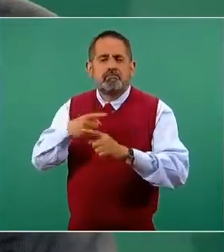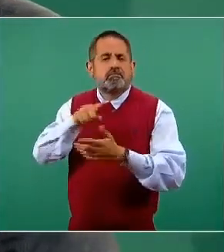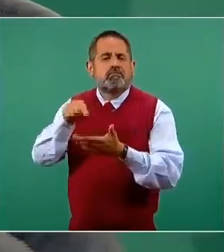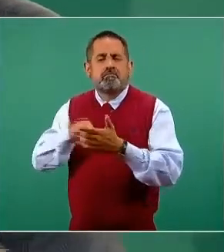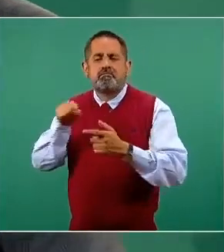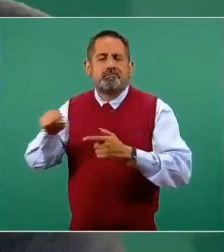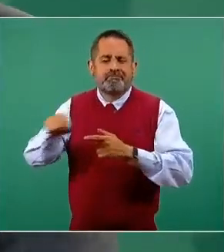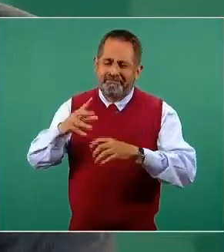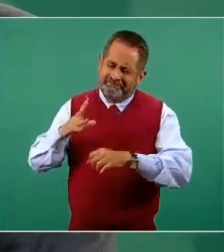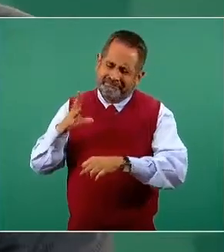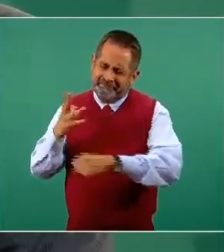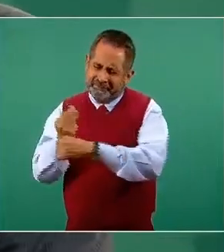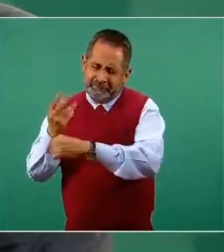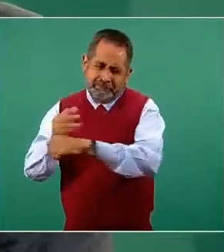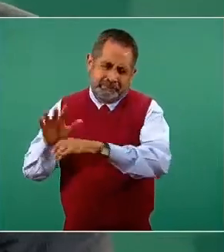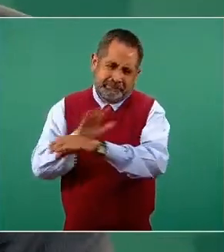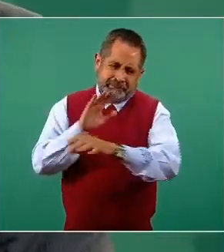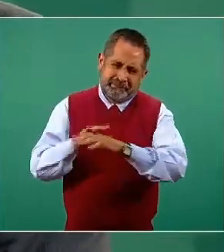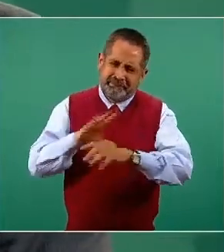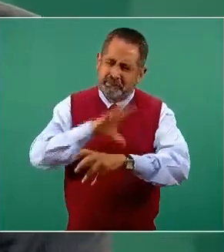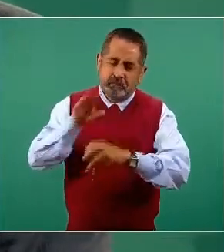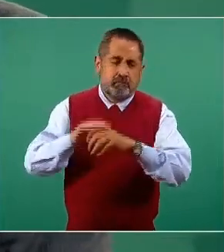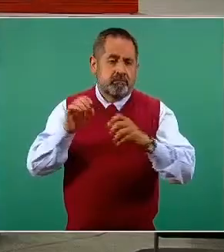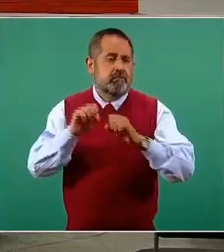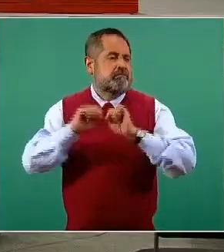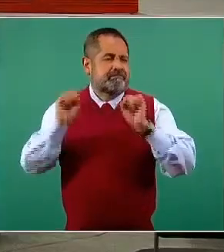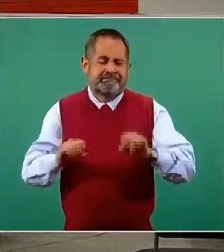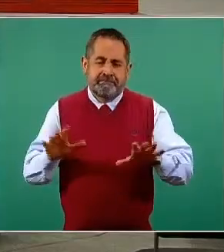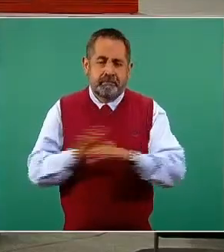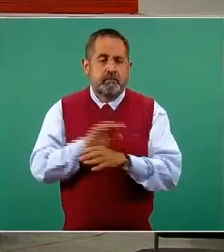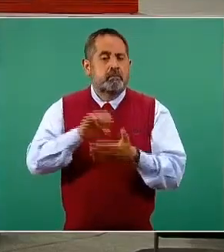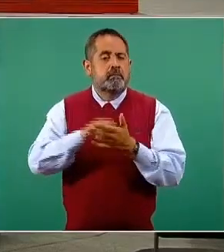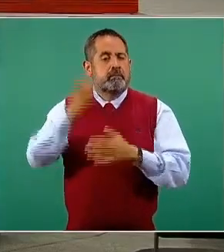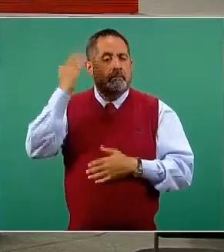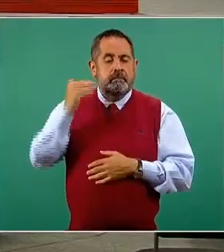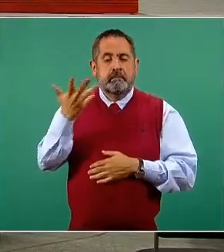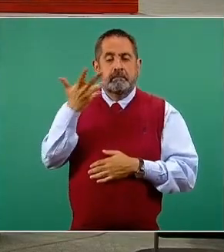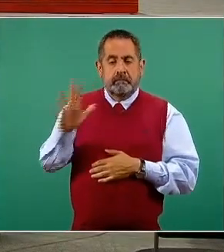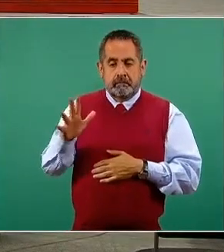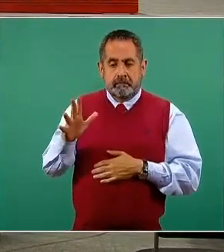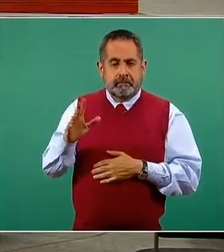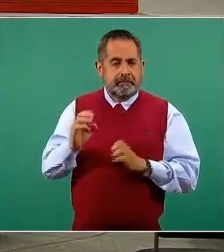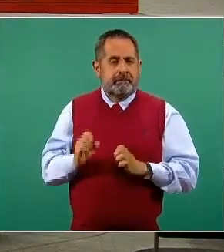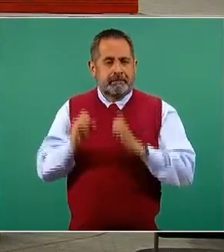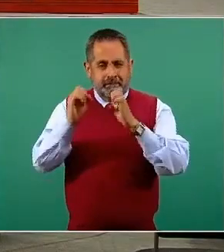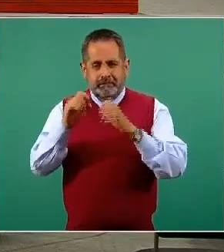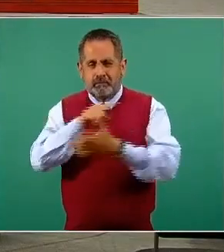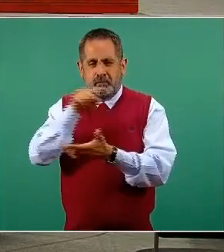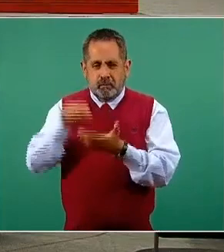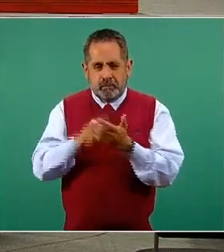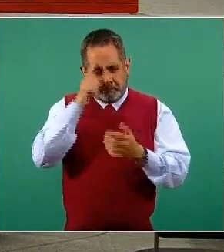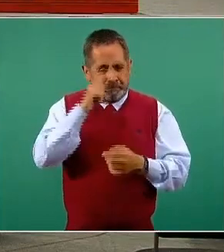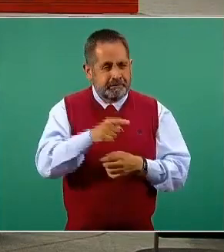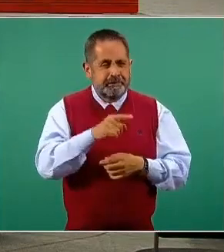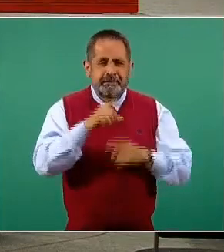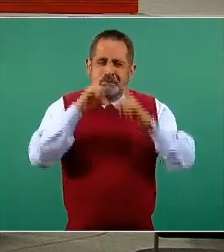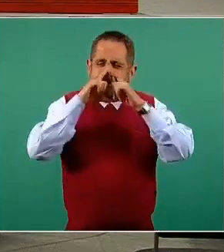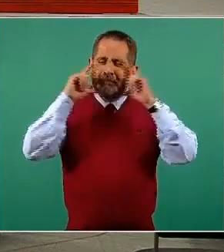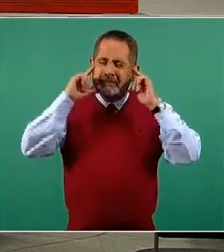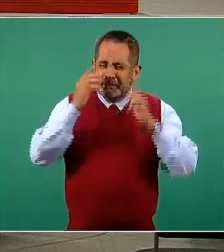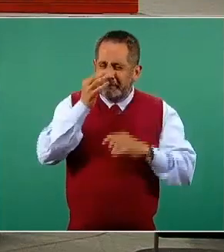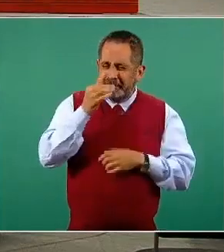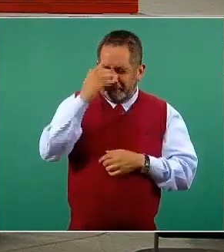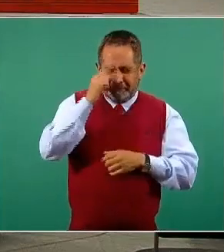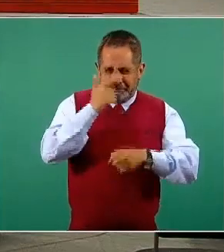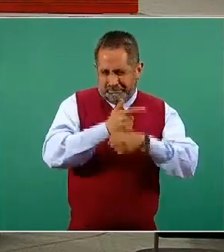reconversión de todo el sistema. Pasamos de tener 10 unidades médicas que tomaban muestras para influenza a